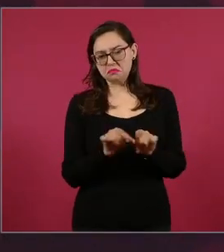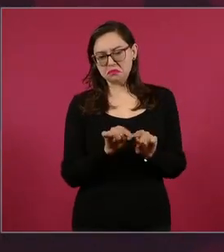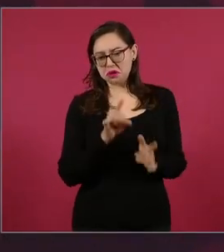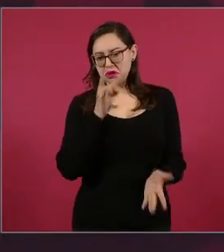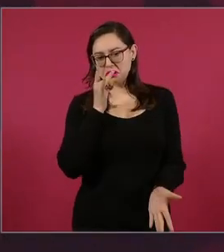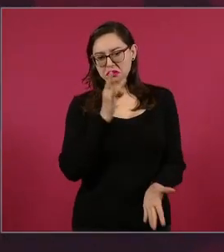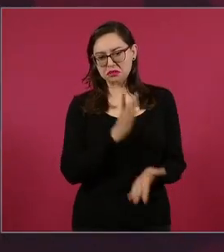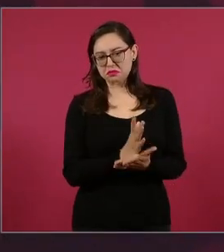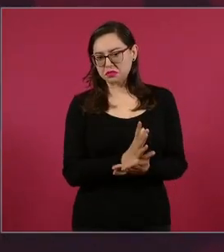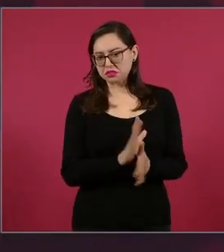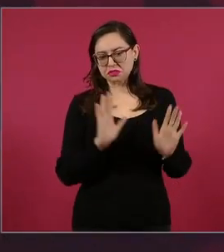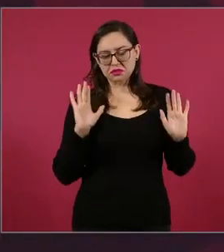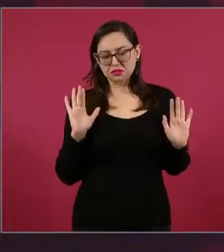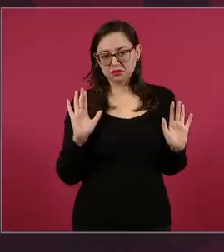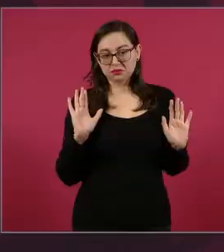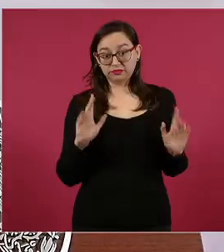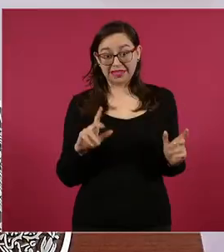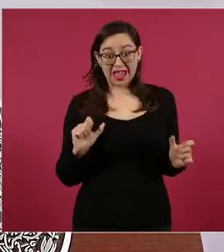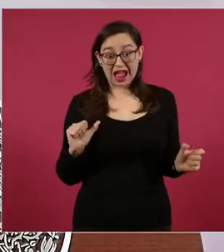cruzado la frontera